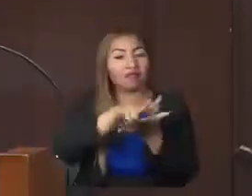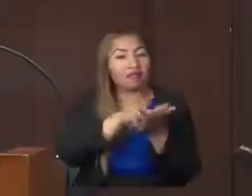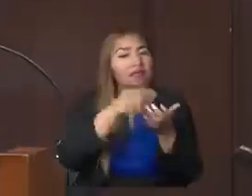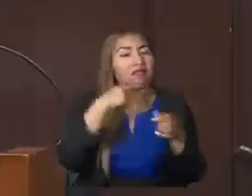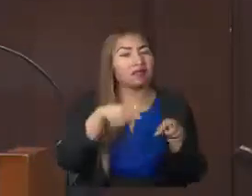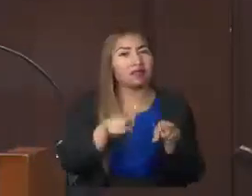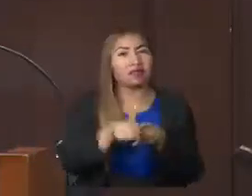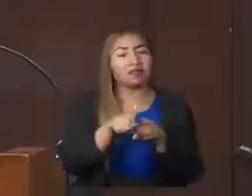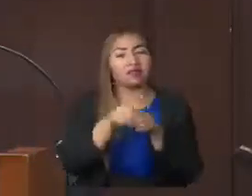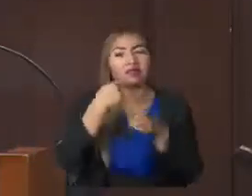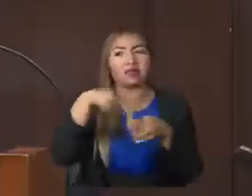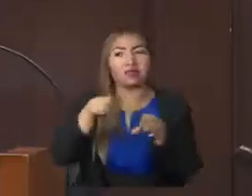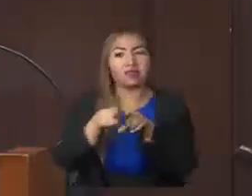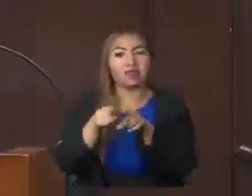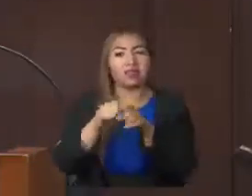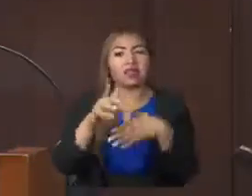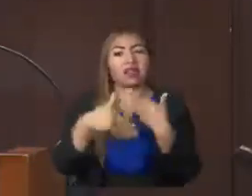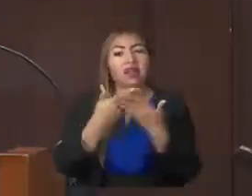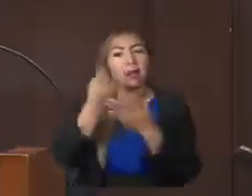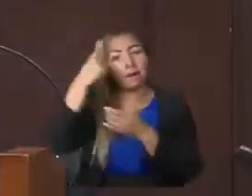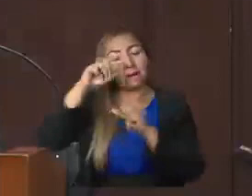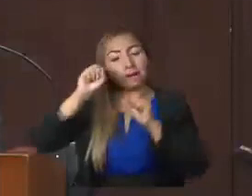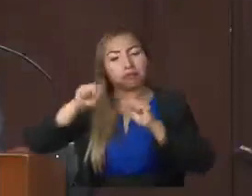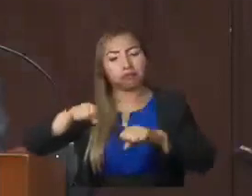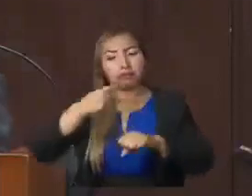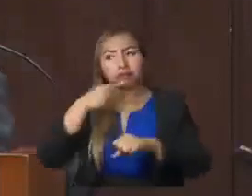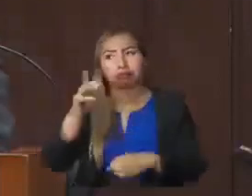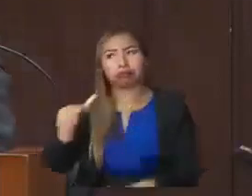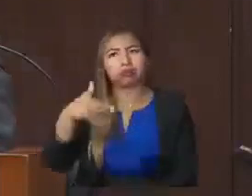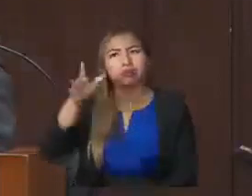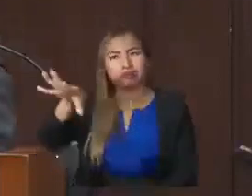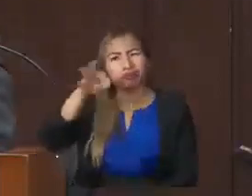ni tampoco un referéndum para sacar a un alcalde?